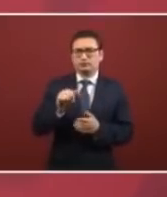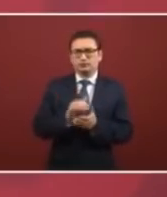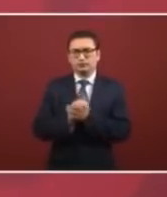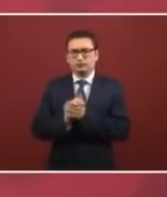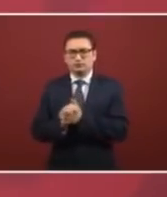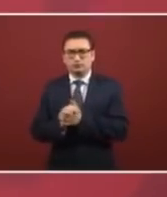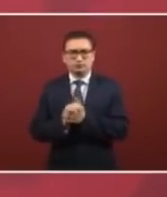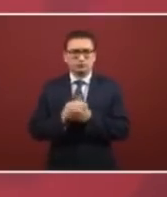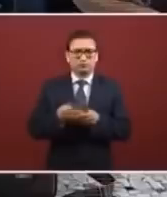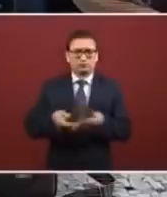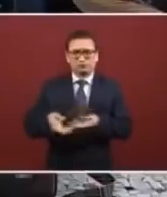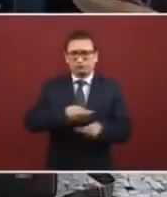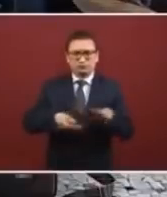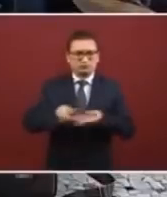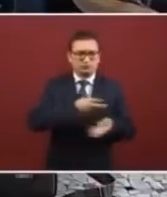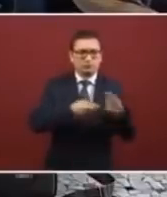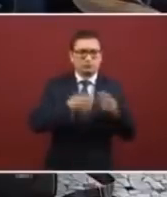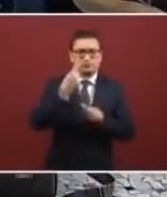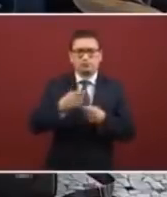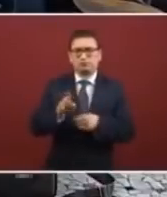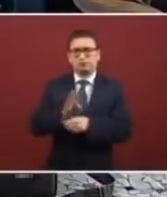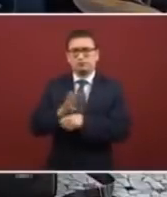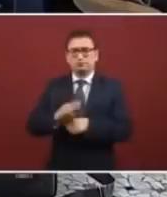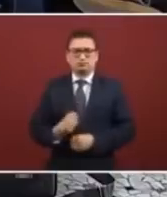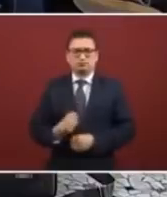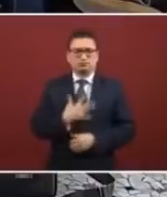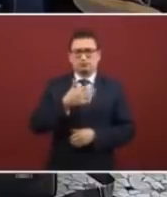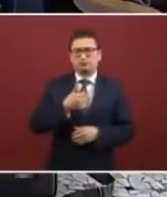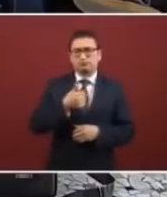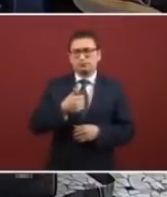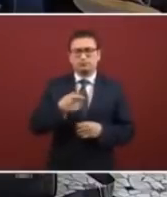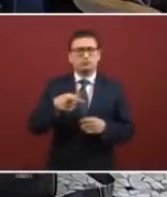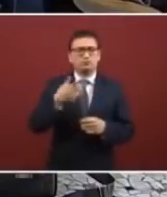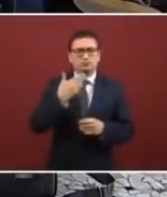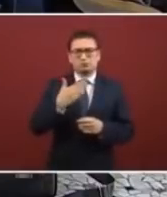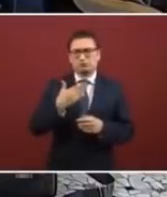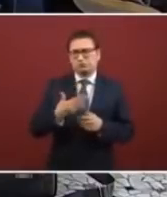pero ya empezamos. Ya empezamos con